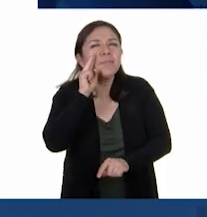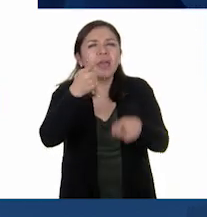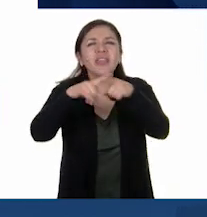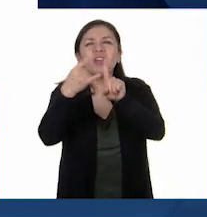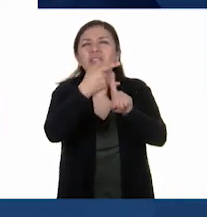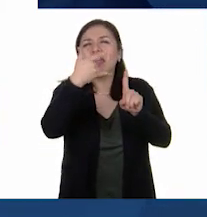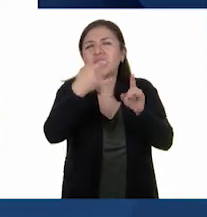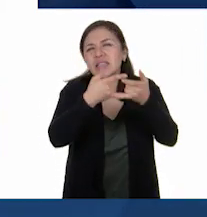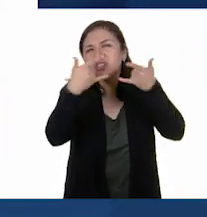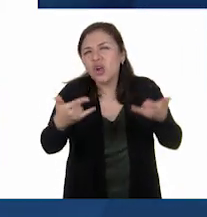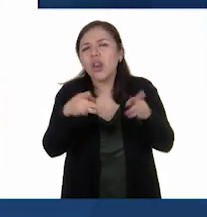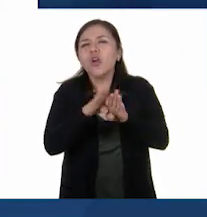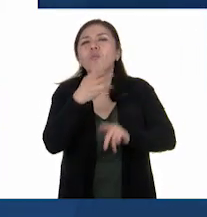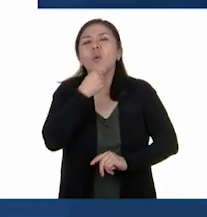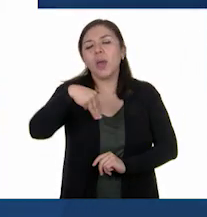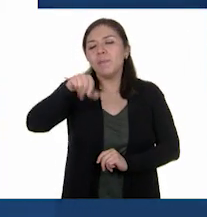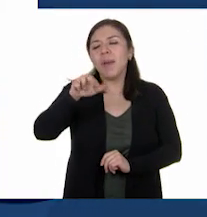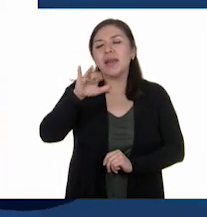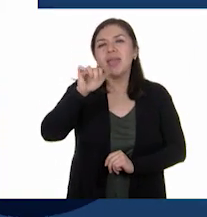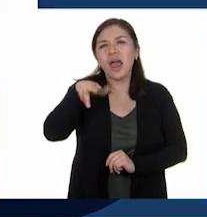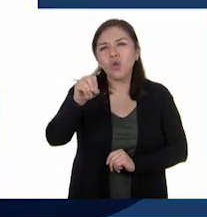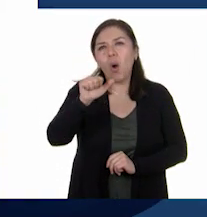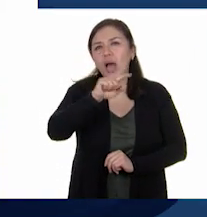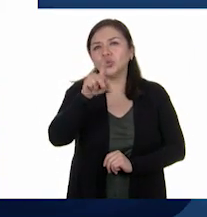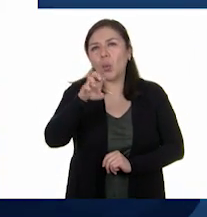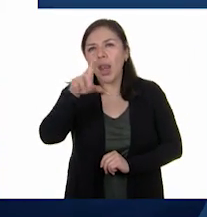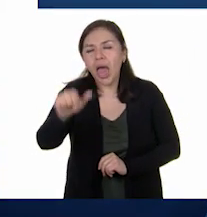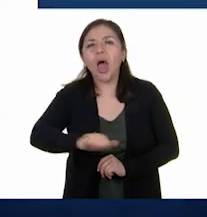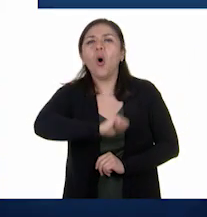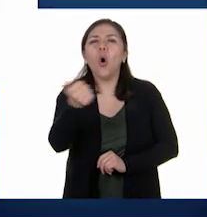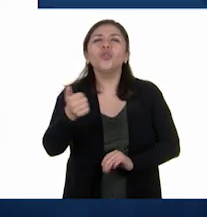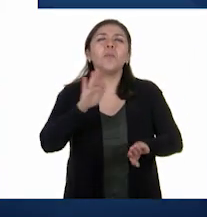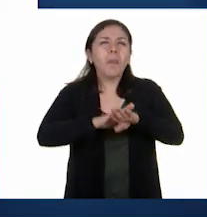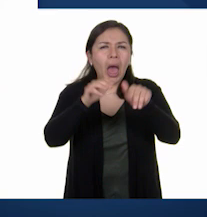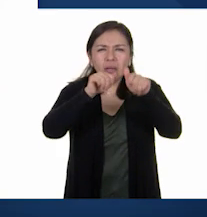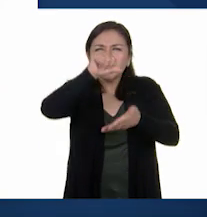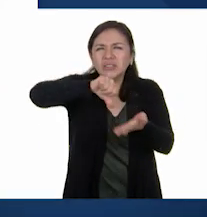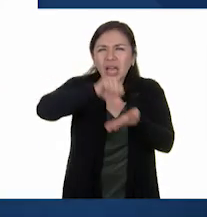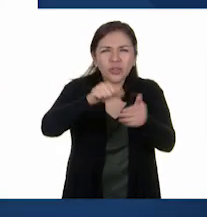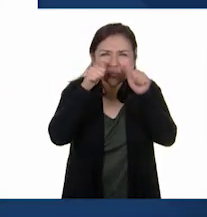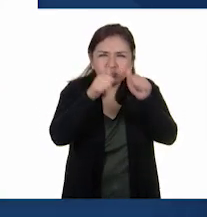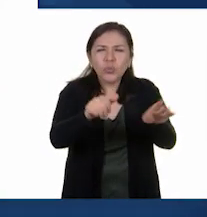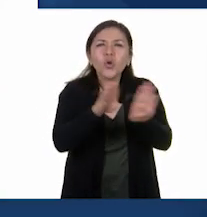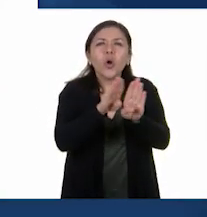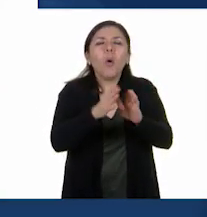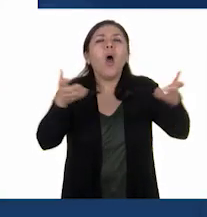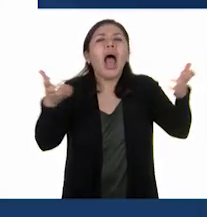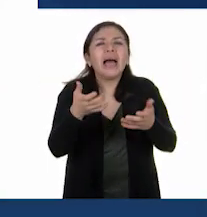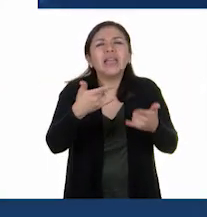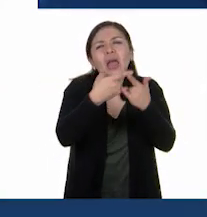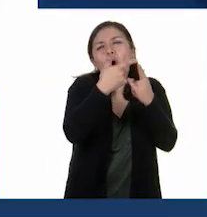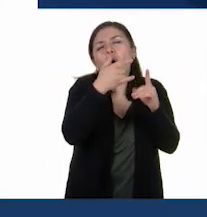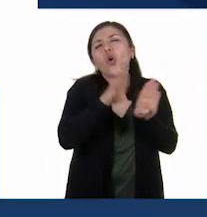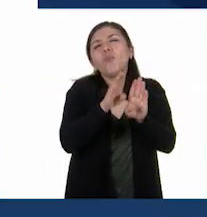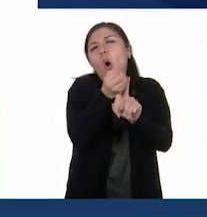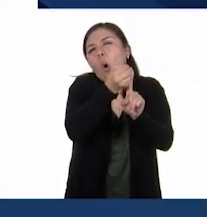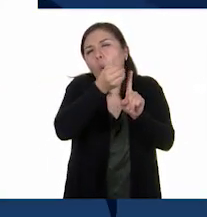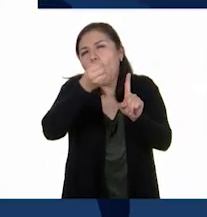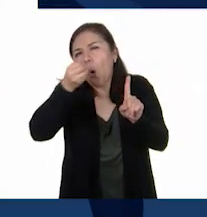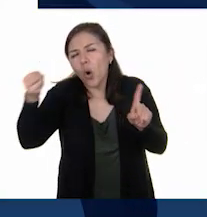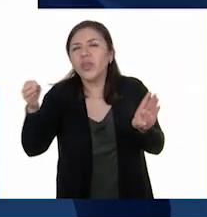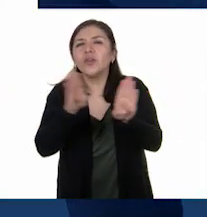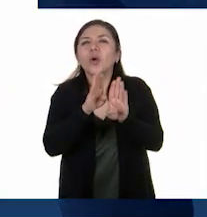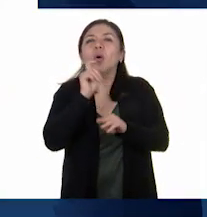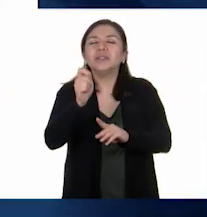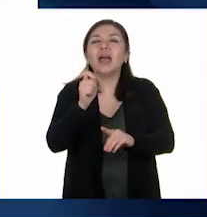relatos, como en el de Mariano Zuela. Algunos relatos históricos se centran más en la sucesión de hechos, como el fragmento